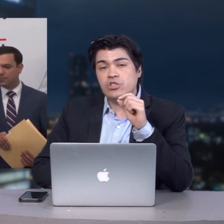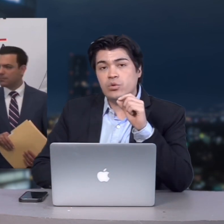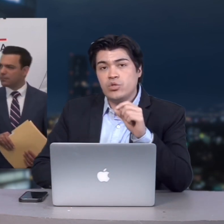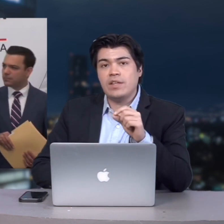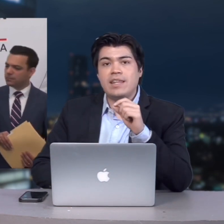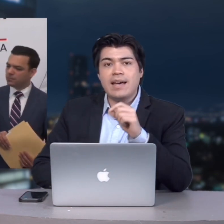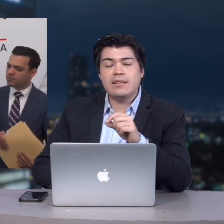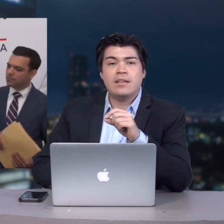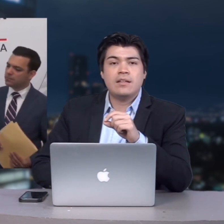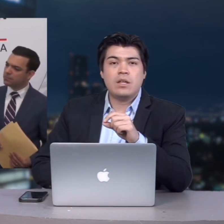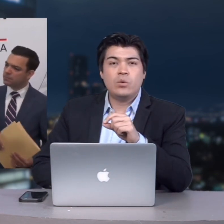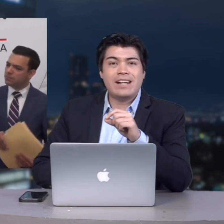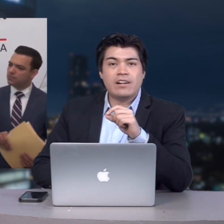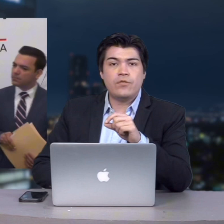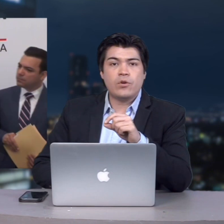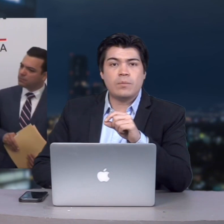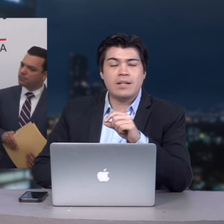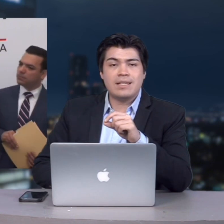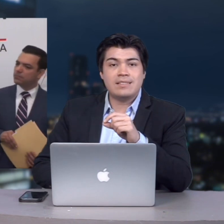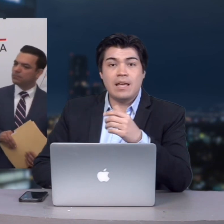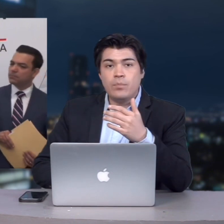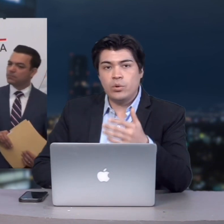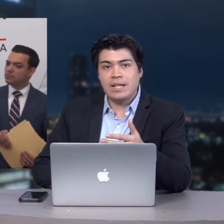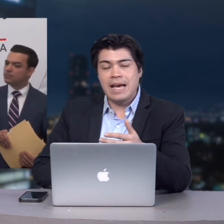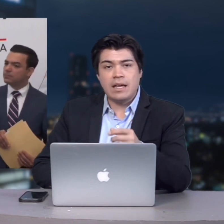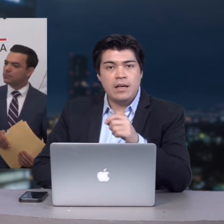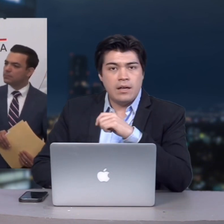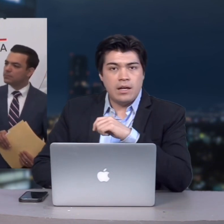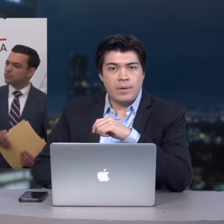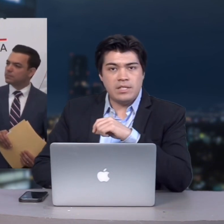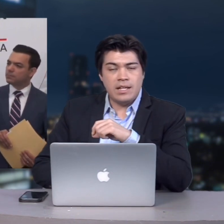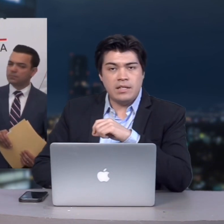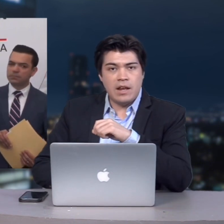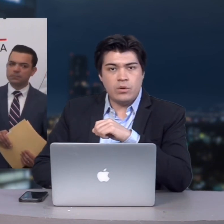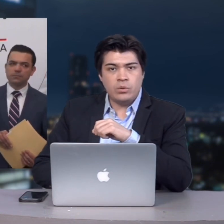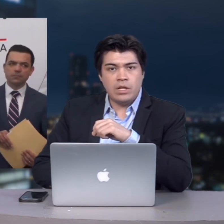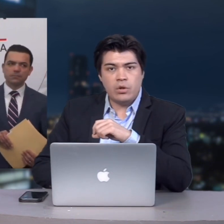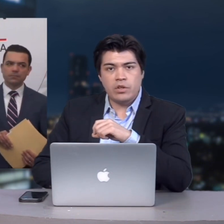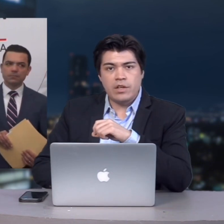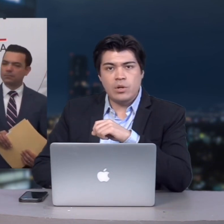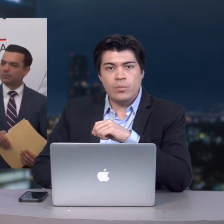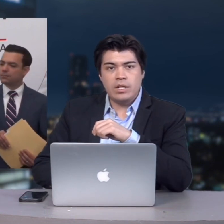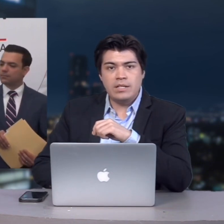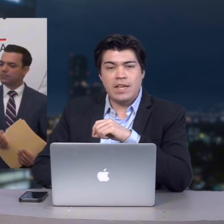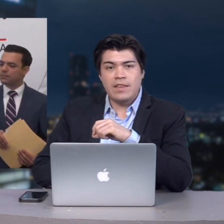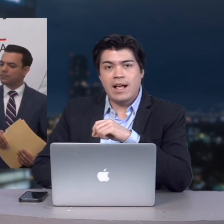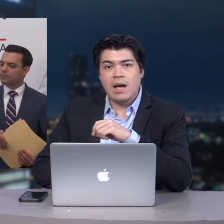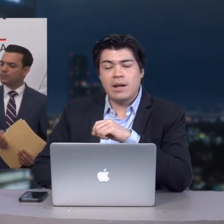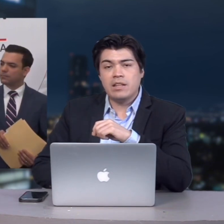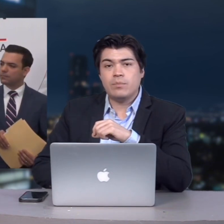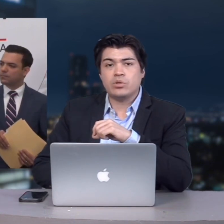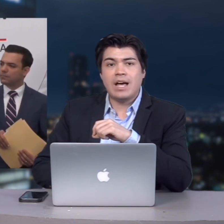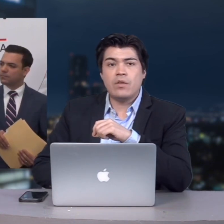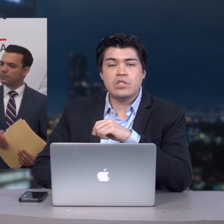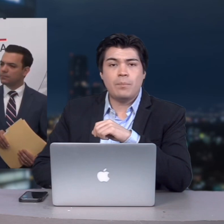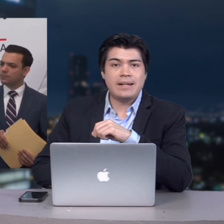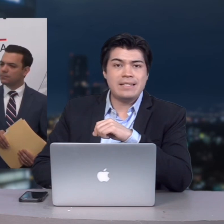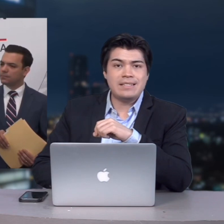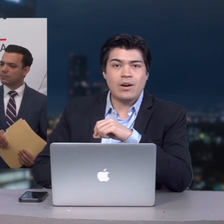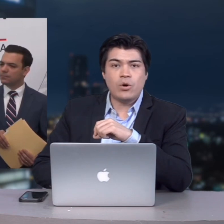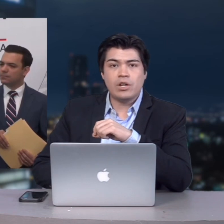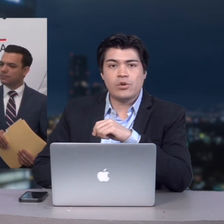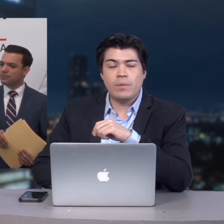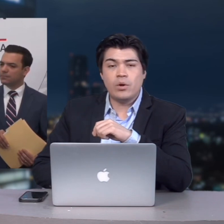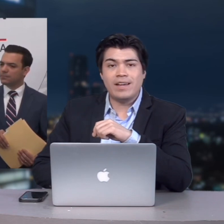la constitucionalidad de una reforma que sea impugnada el presidente de la junta de coordinación política de la cámara de diputados el